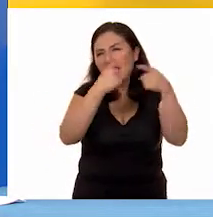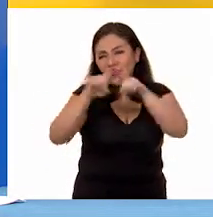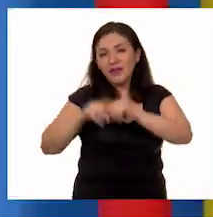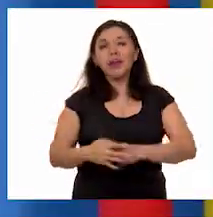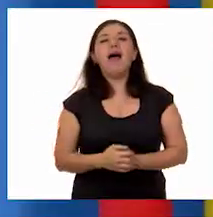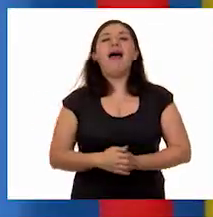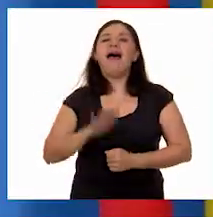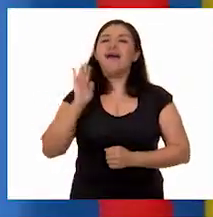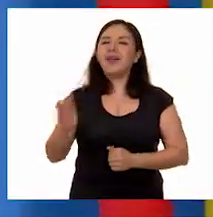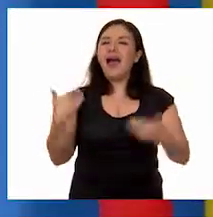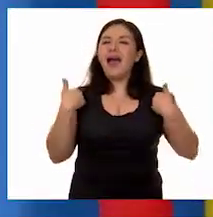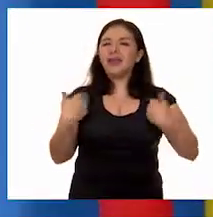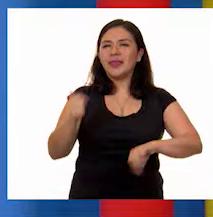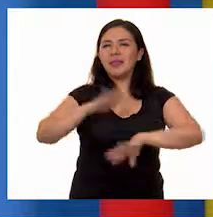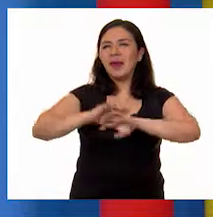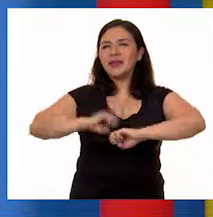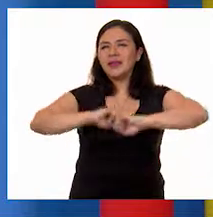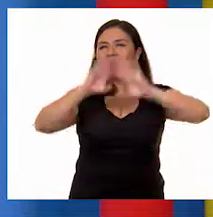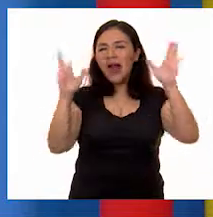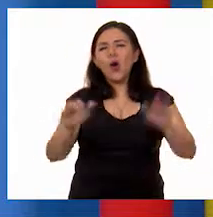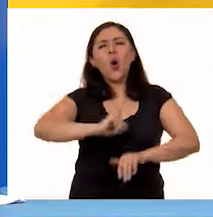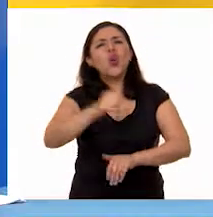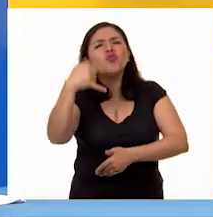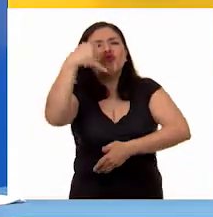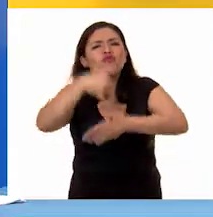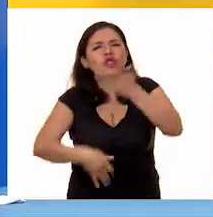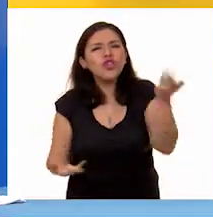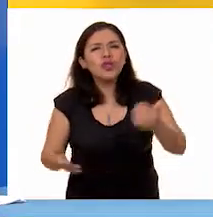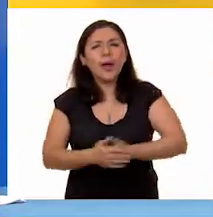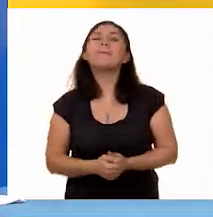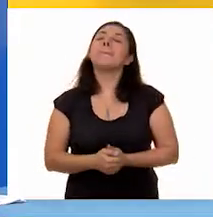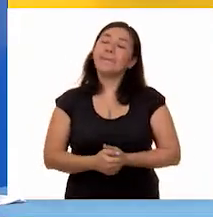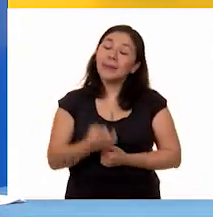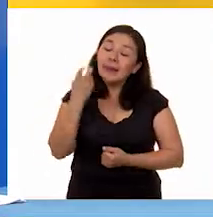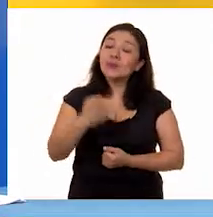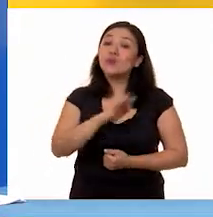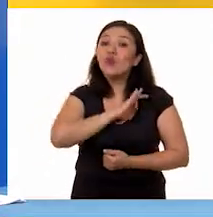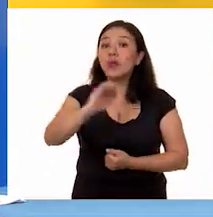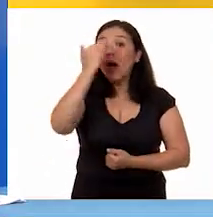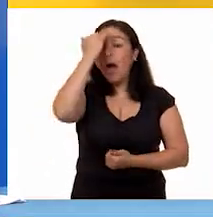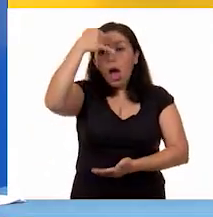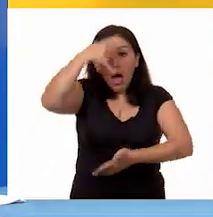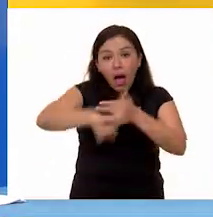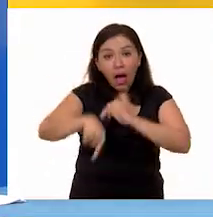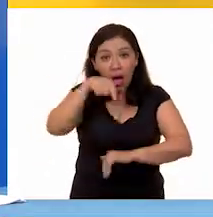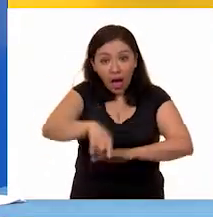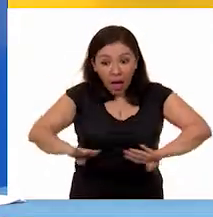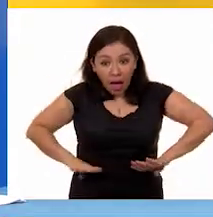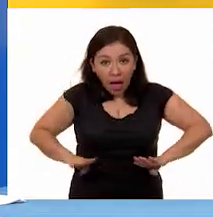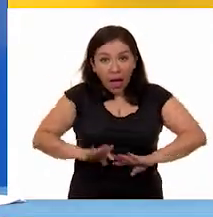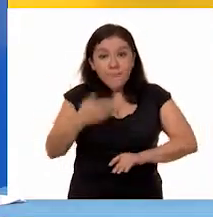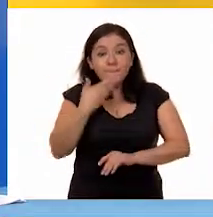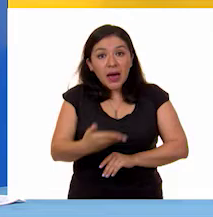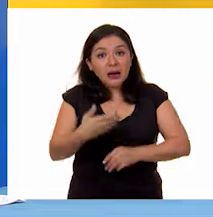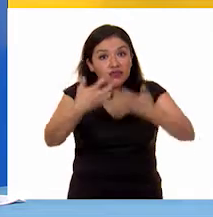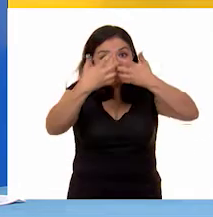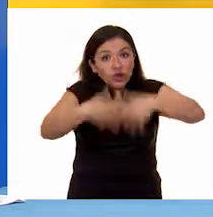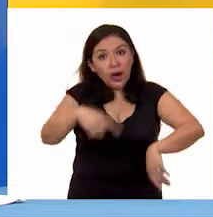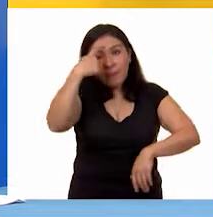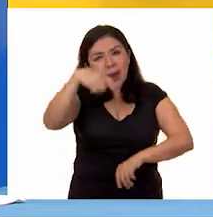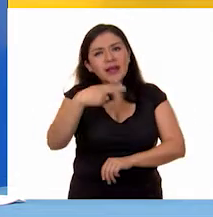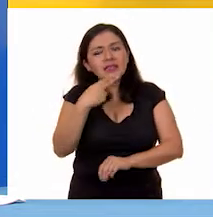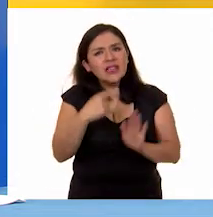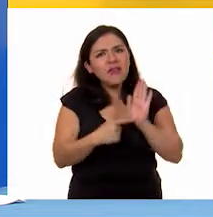queda clarísimo, Gaby. ¿Y en cuanto al fondo? En cuanto al fondo, nos permite saber si el texto cumple con su función y